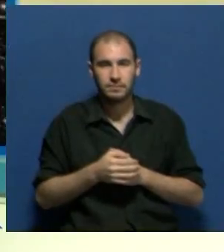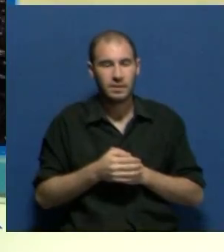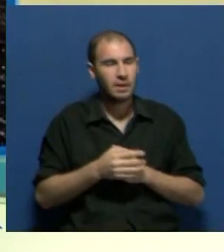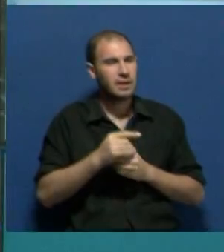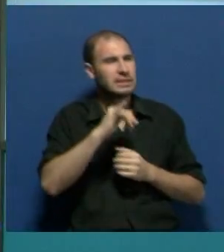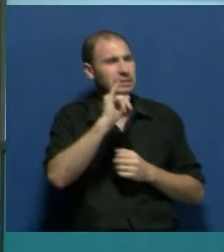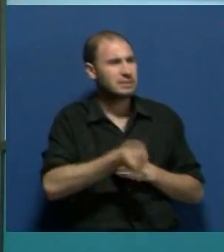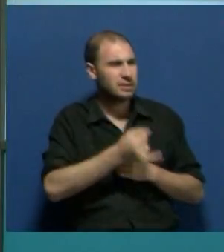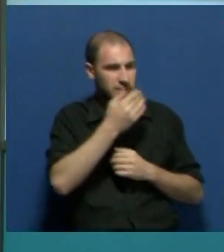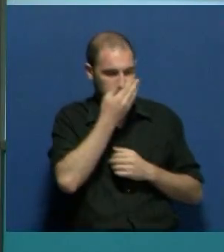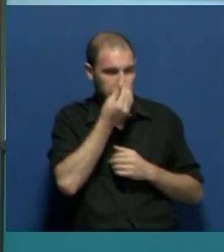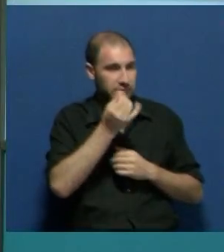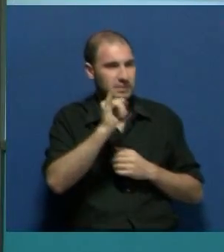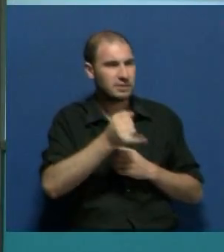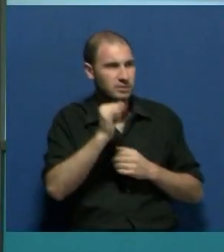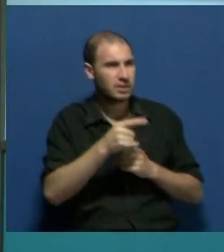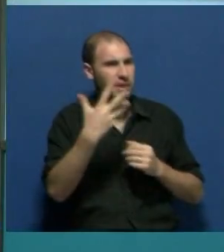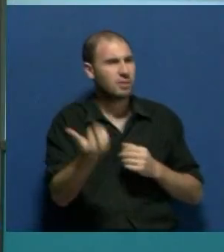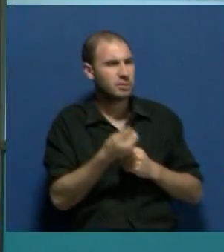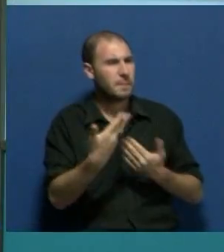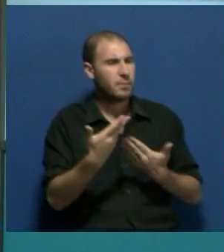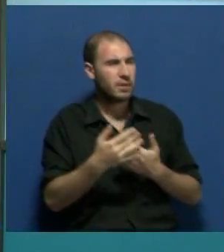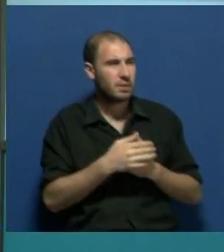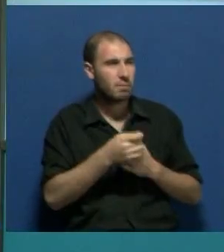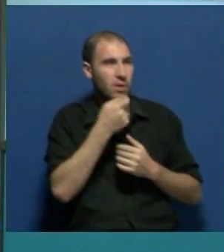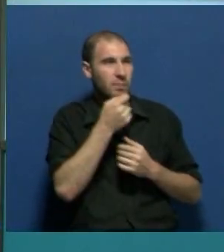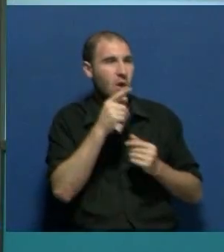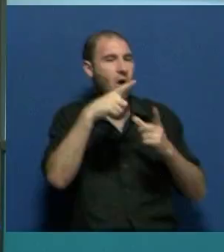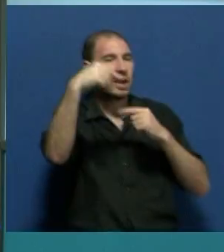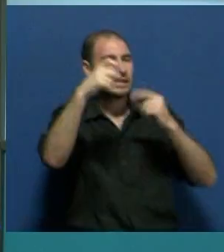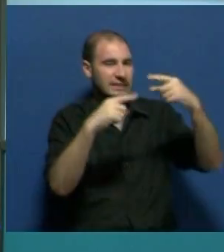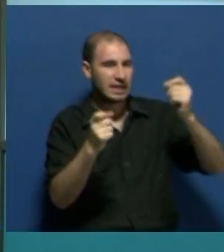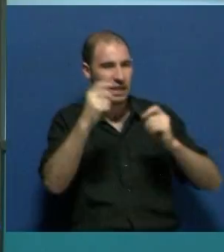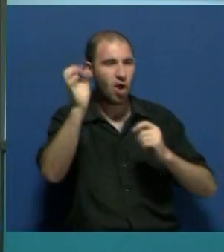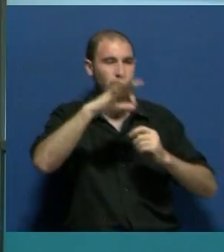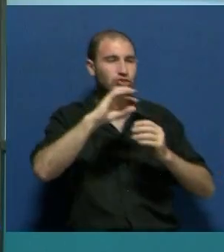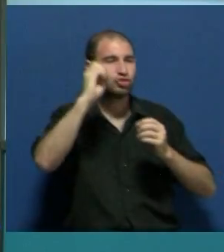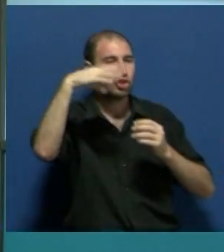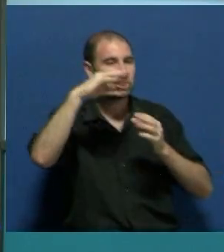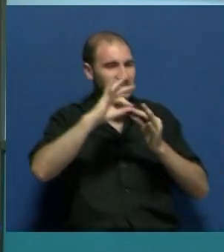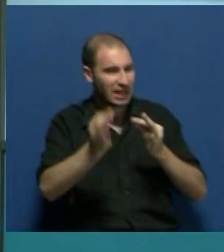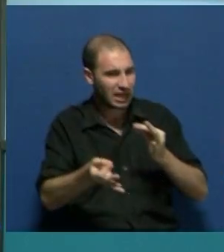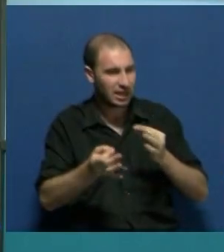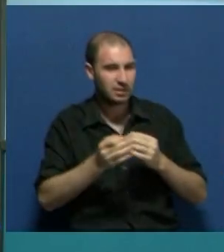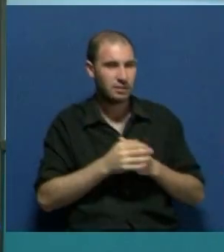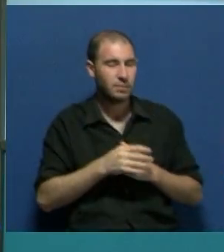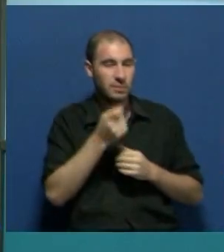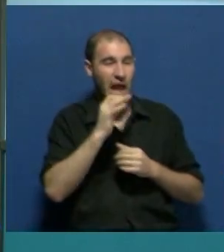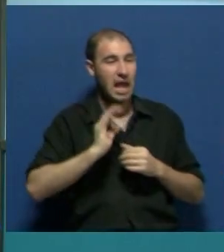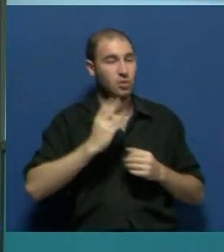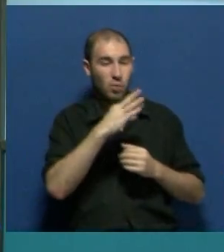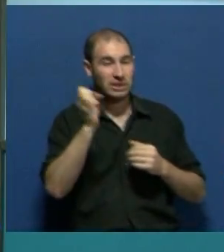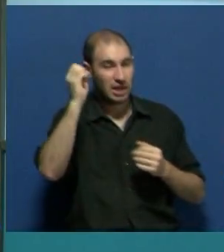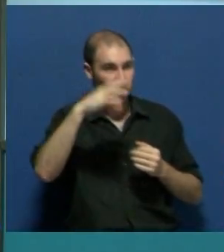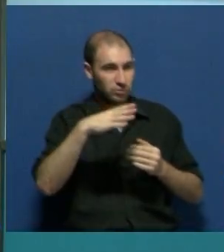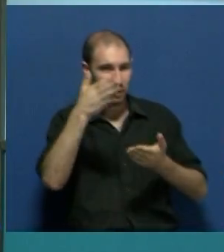Sí o sí se pueden permitir estos descubrimientos cuando hay una estrella o un sol cerca de estos planetas, porque hablábamos de 40 años luz, en el